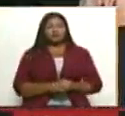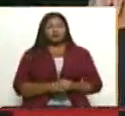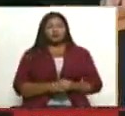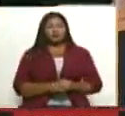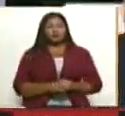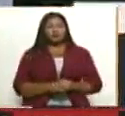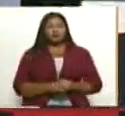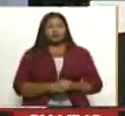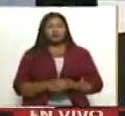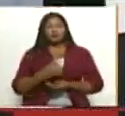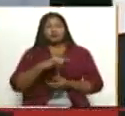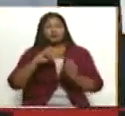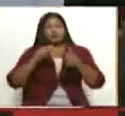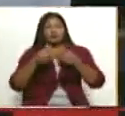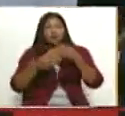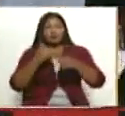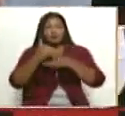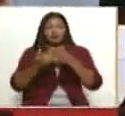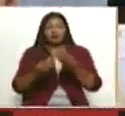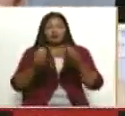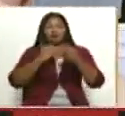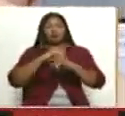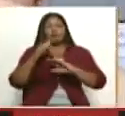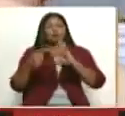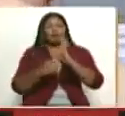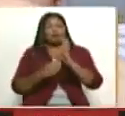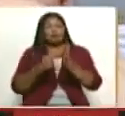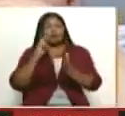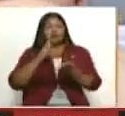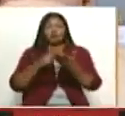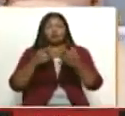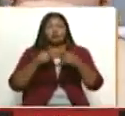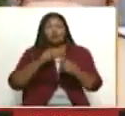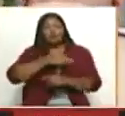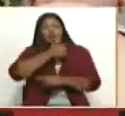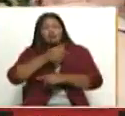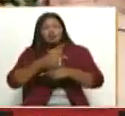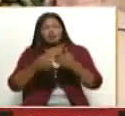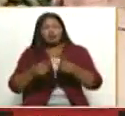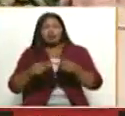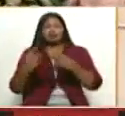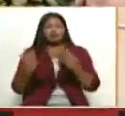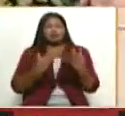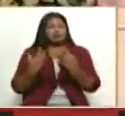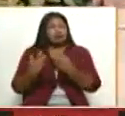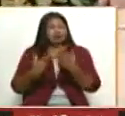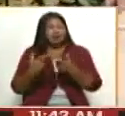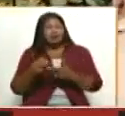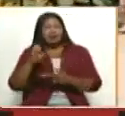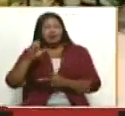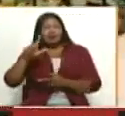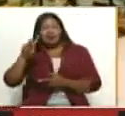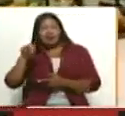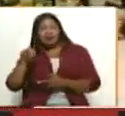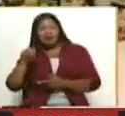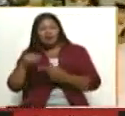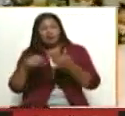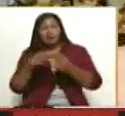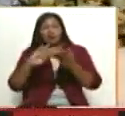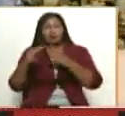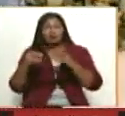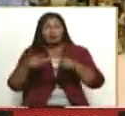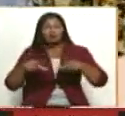Empecemos en este ciclo a hacer planes concretos donde participen los jefes de los frentes de guerra del ELN y las comunidades de